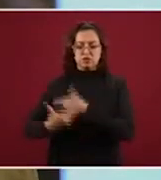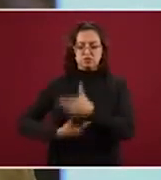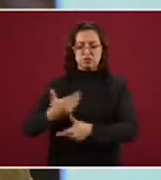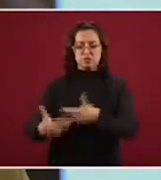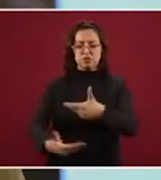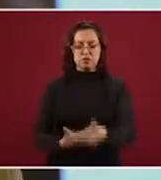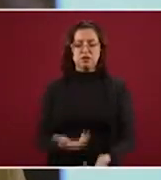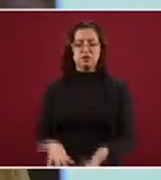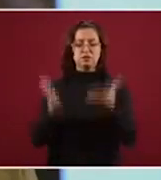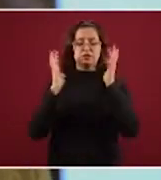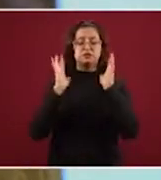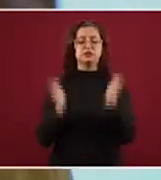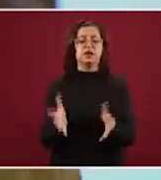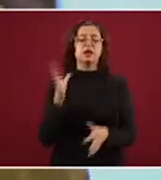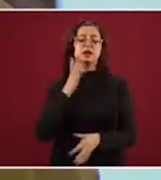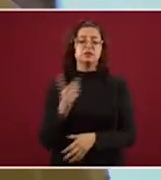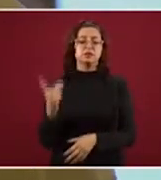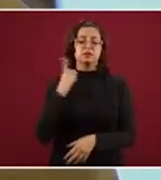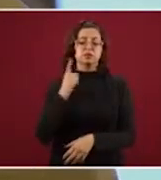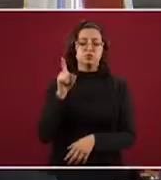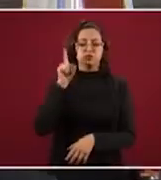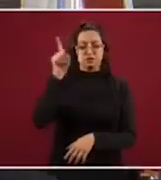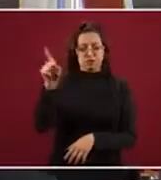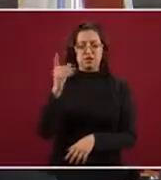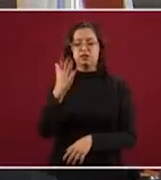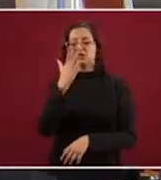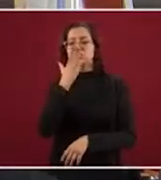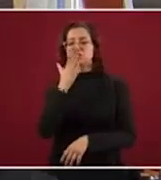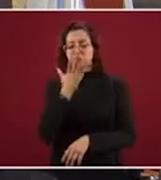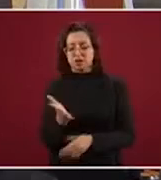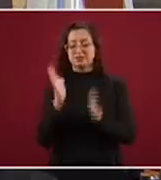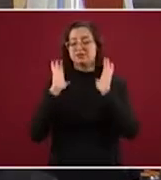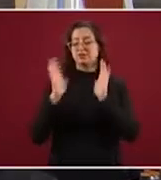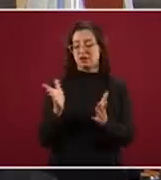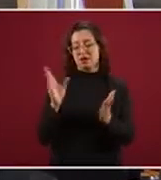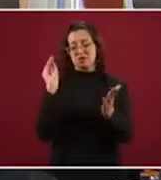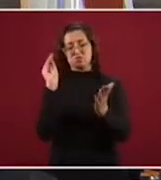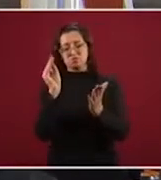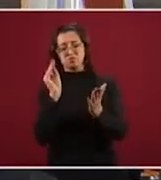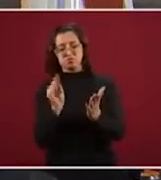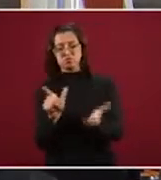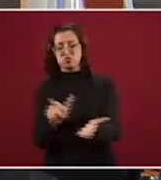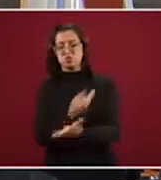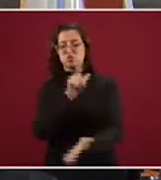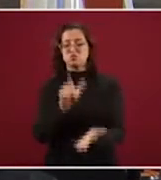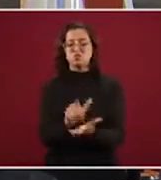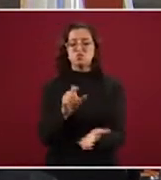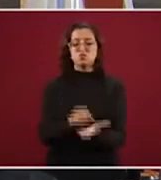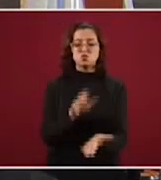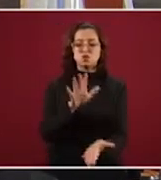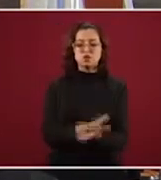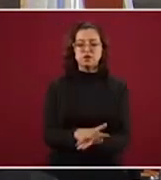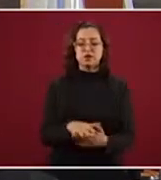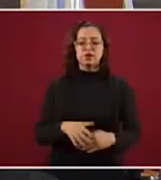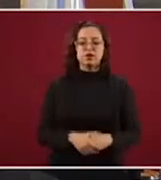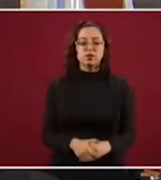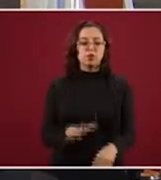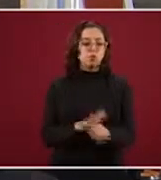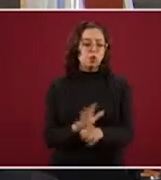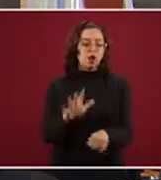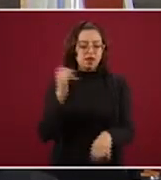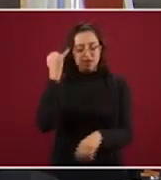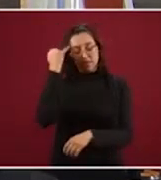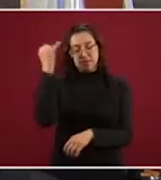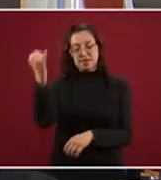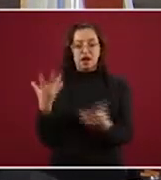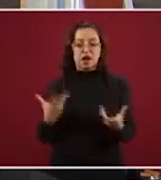en la cámara de diputados local y la primera idea fue pues junto